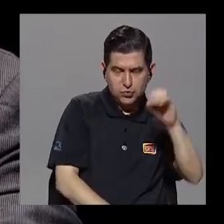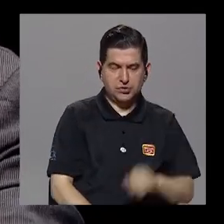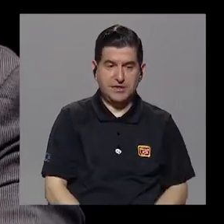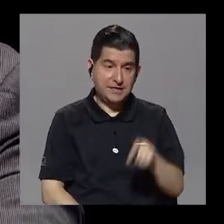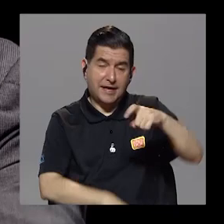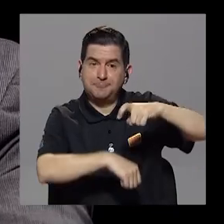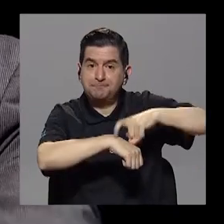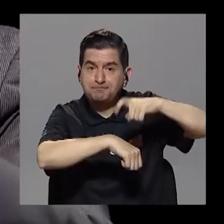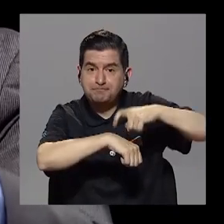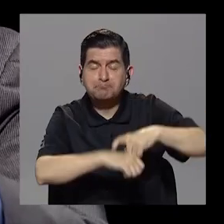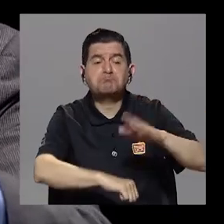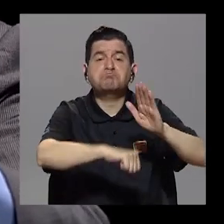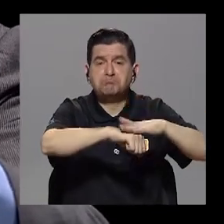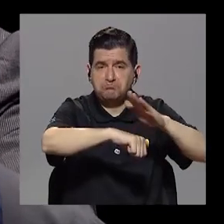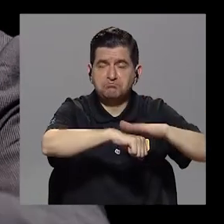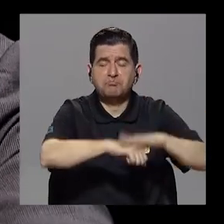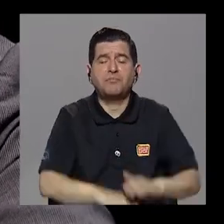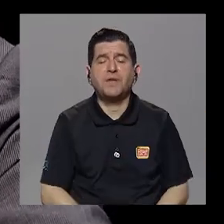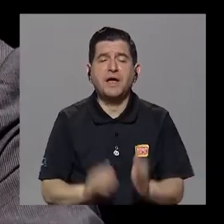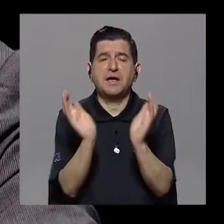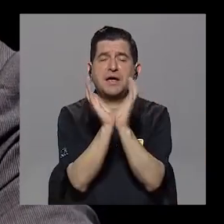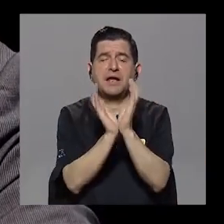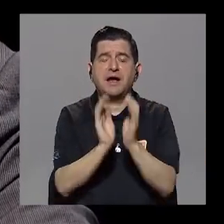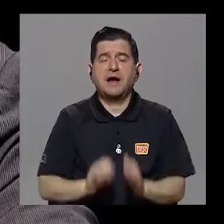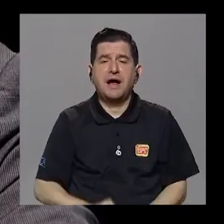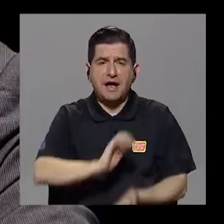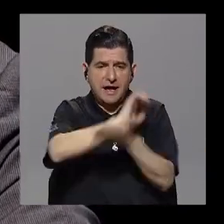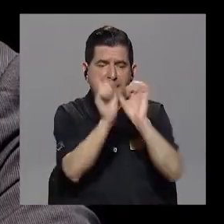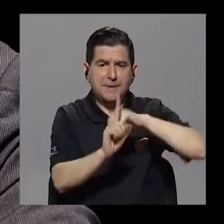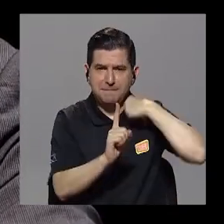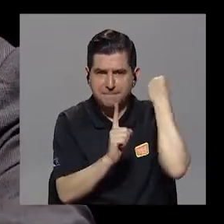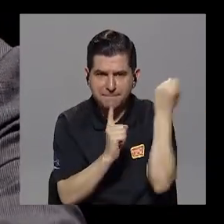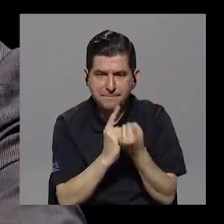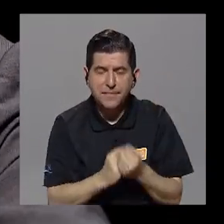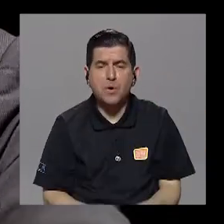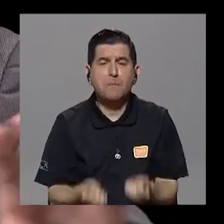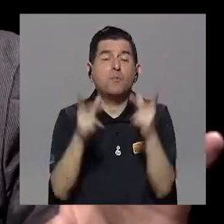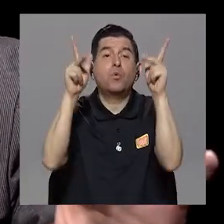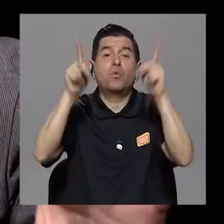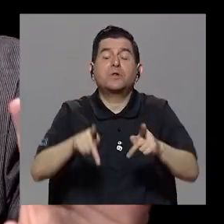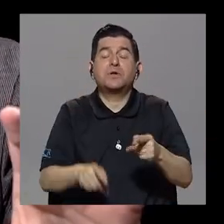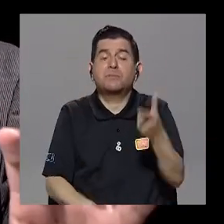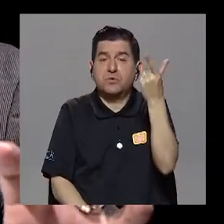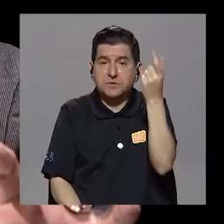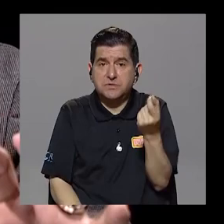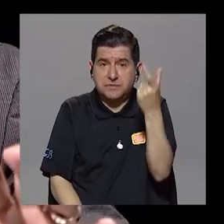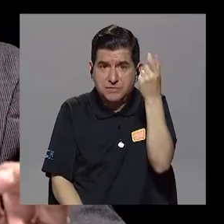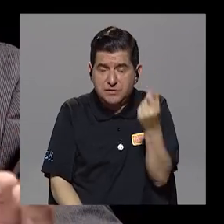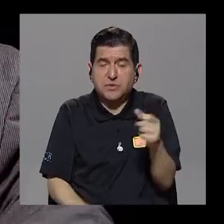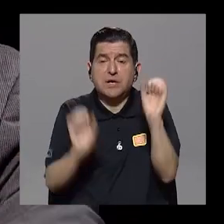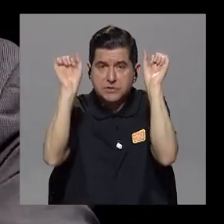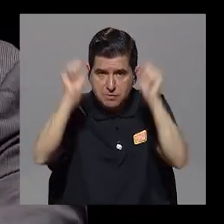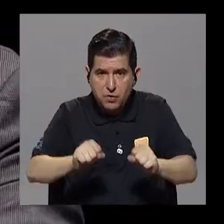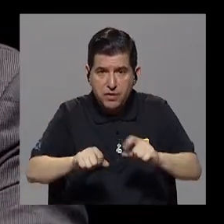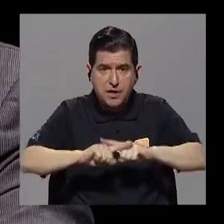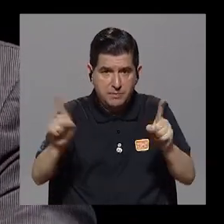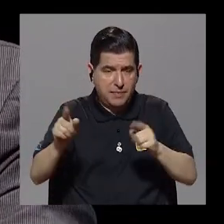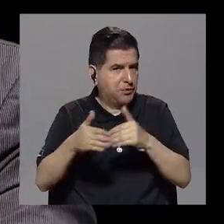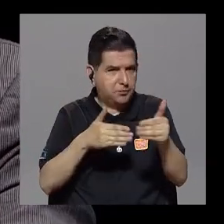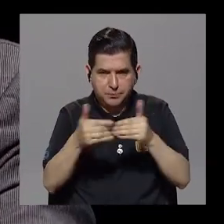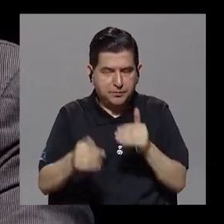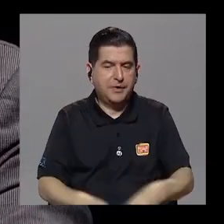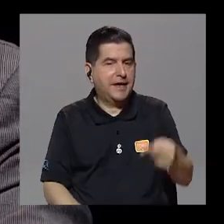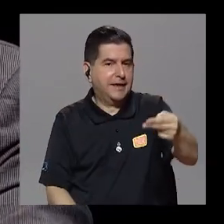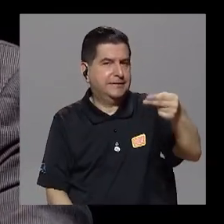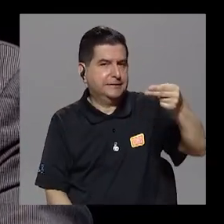80, que en aquel momento se permitió que la caja variara las condiciones para que un montón de gente se pensionara. Pero en cualquier